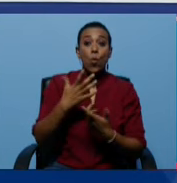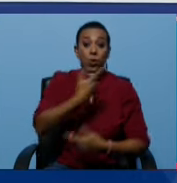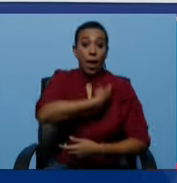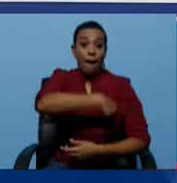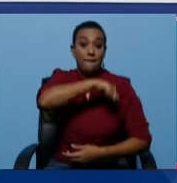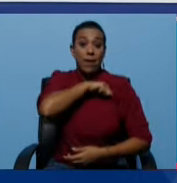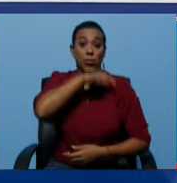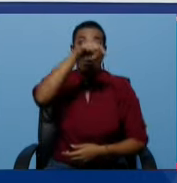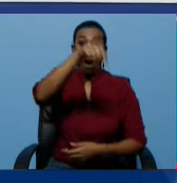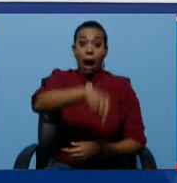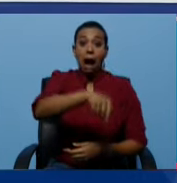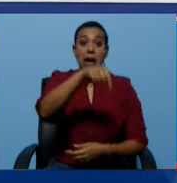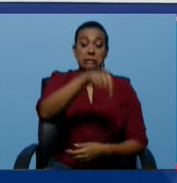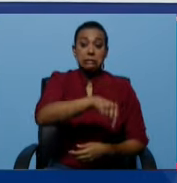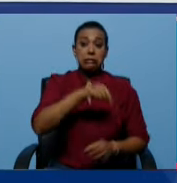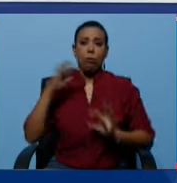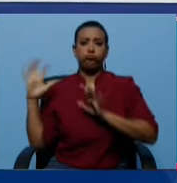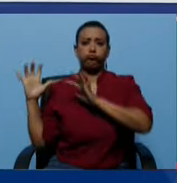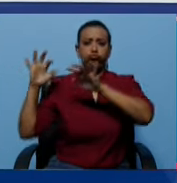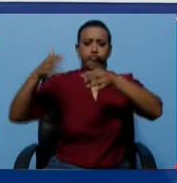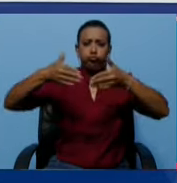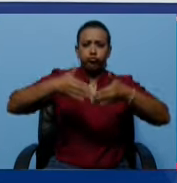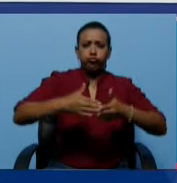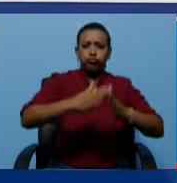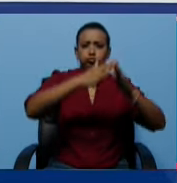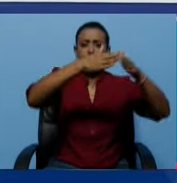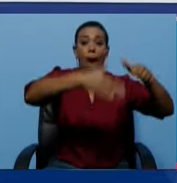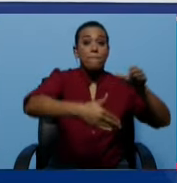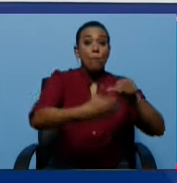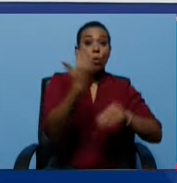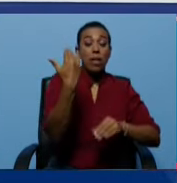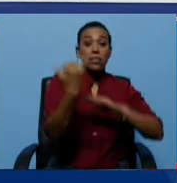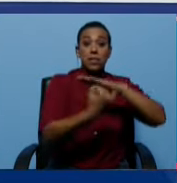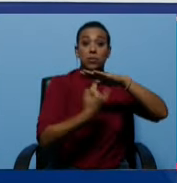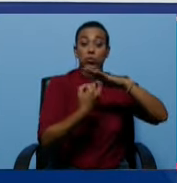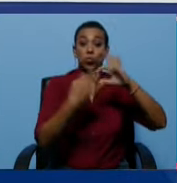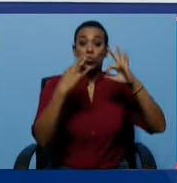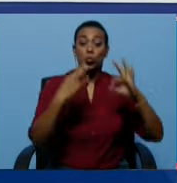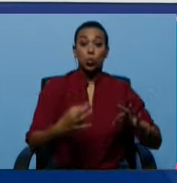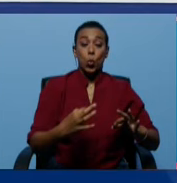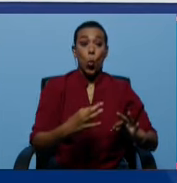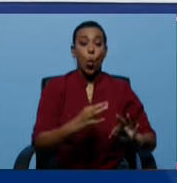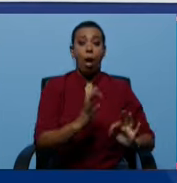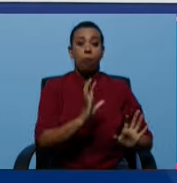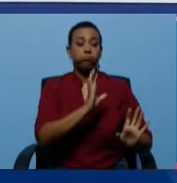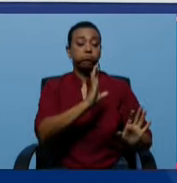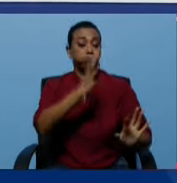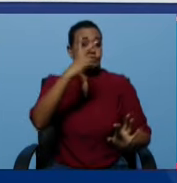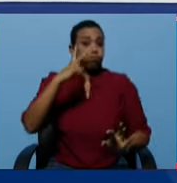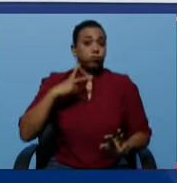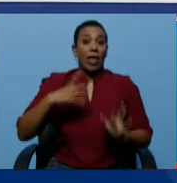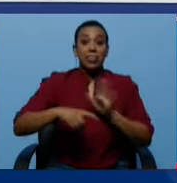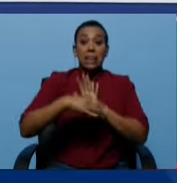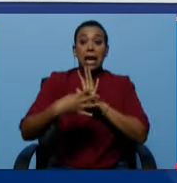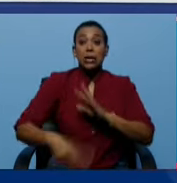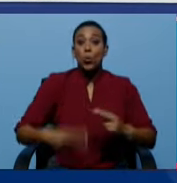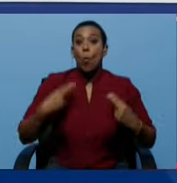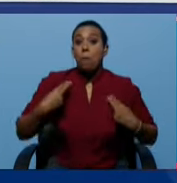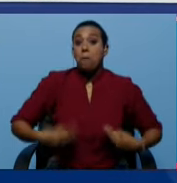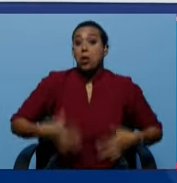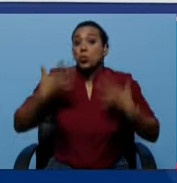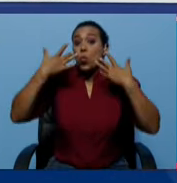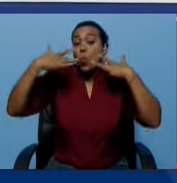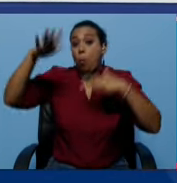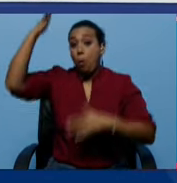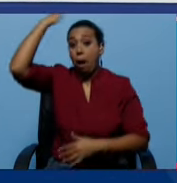Español trajo la muy moderna institución respetada de los derechos humanos, el Imperio Español,